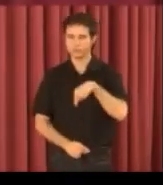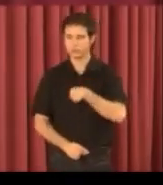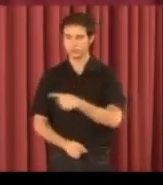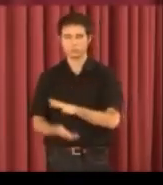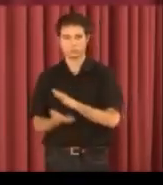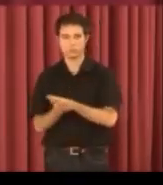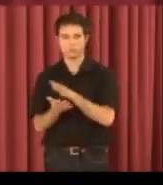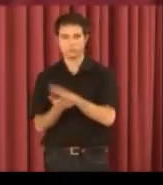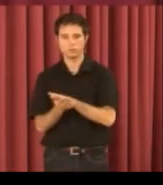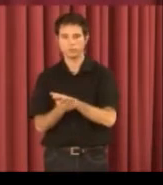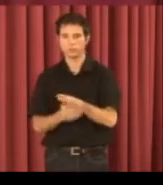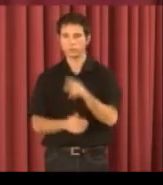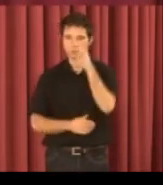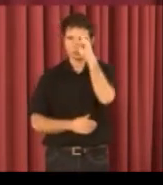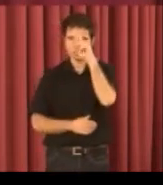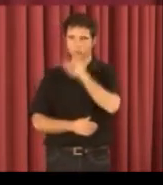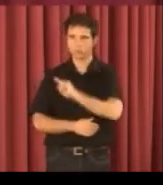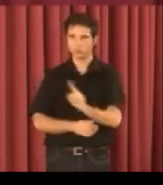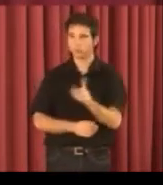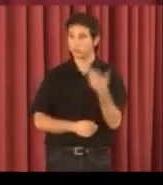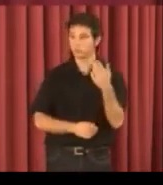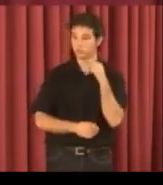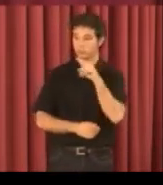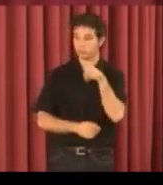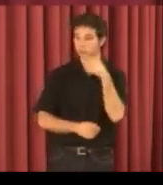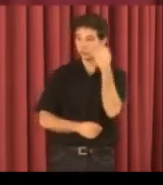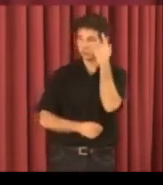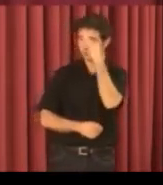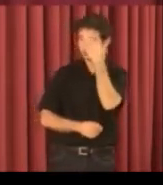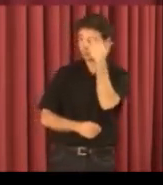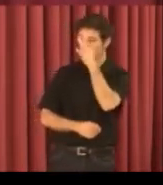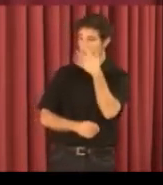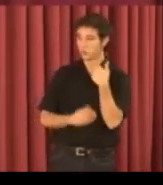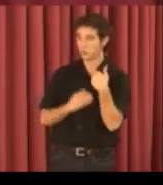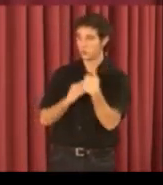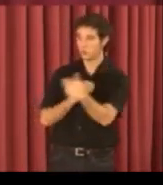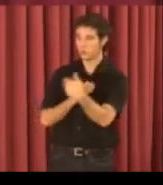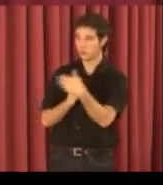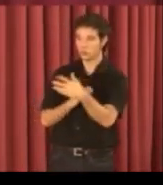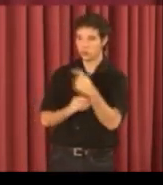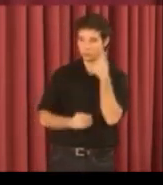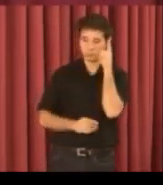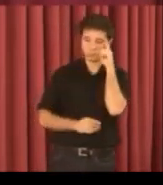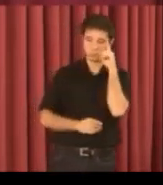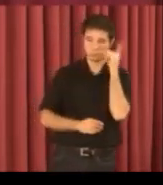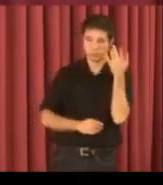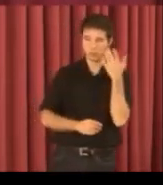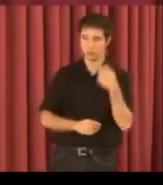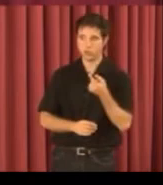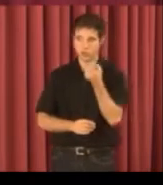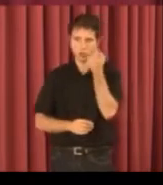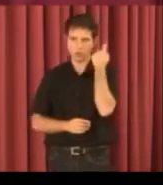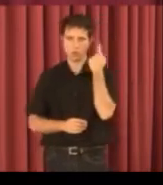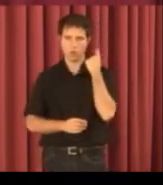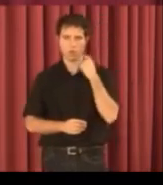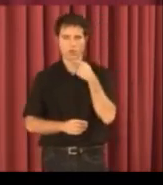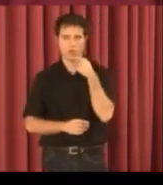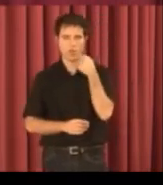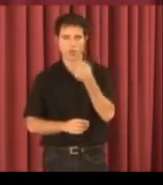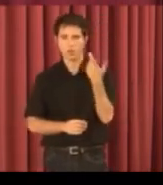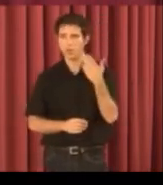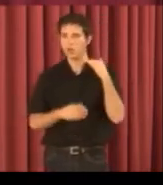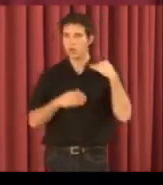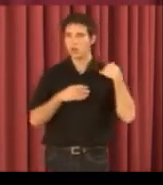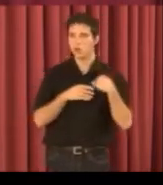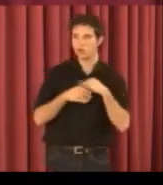Nunca han sido videntes. Recuerdo en 2011, a inicios, que yo les decía que el tsunami